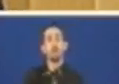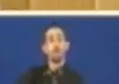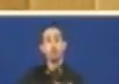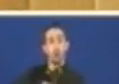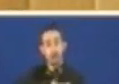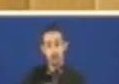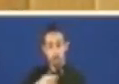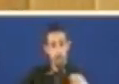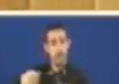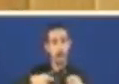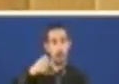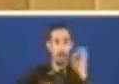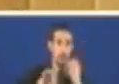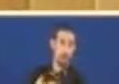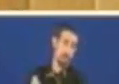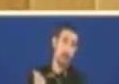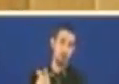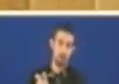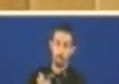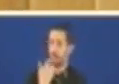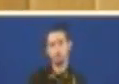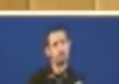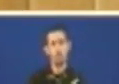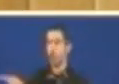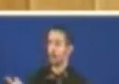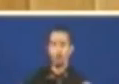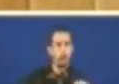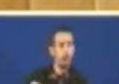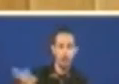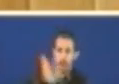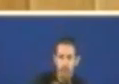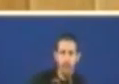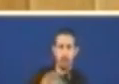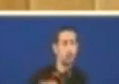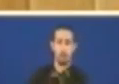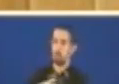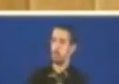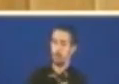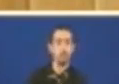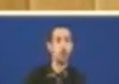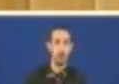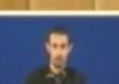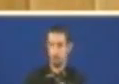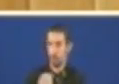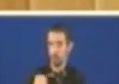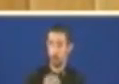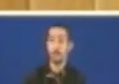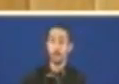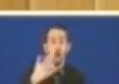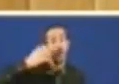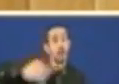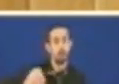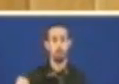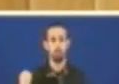Valores prohibía a comercialización masiva no tramo minorista destes produtos. Mas o certo é que